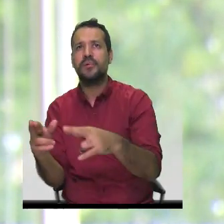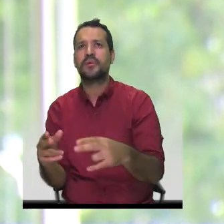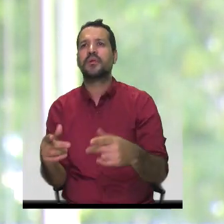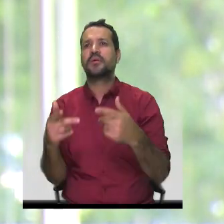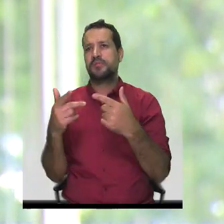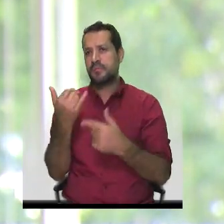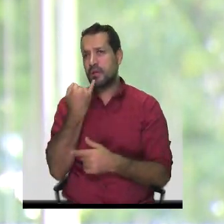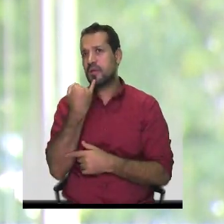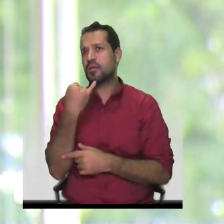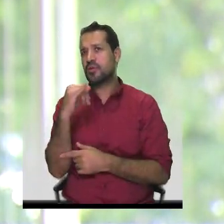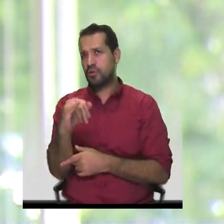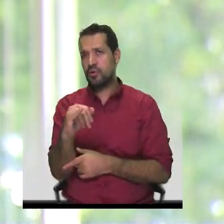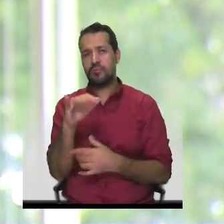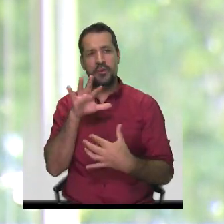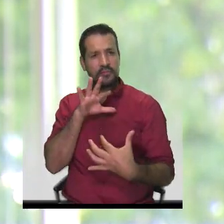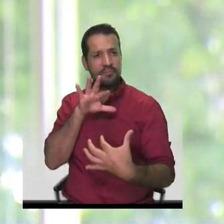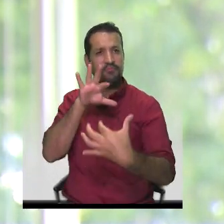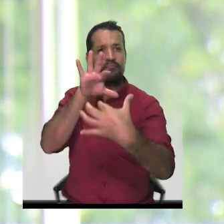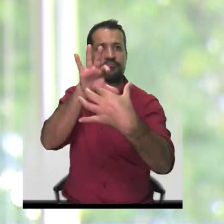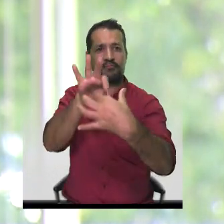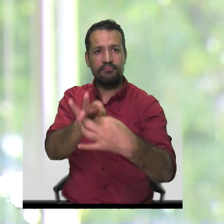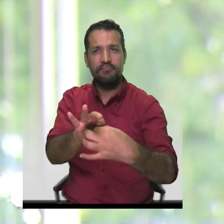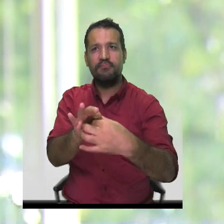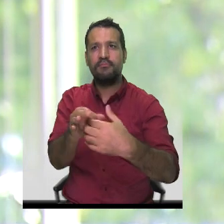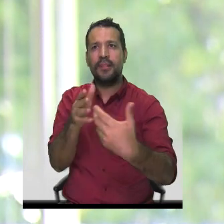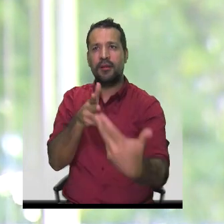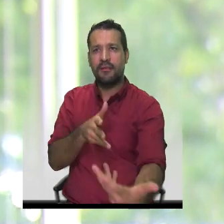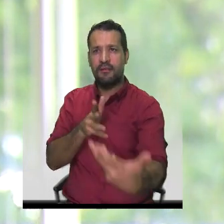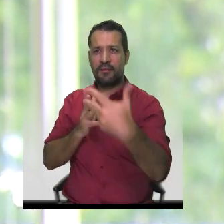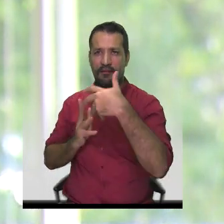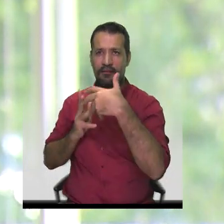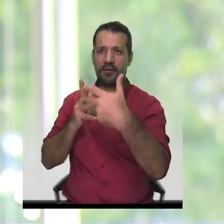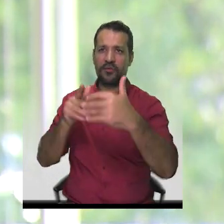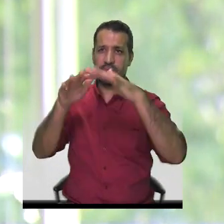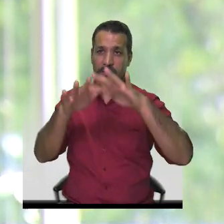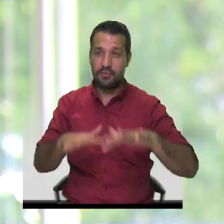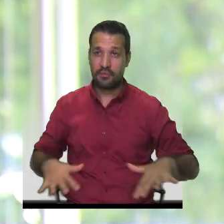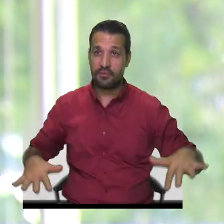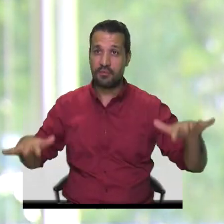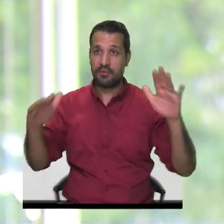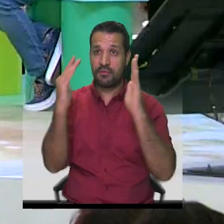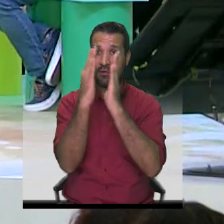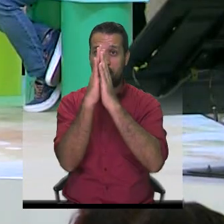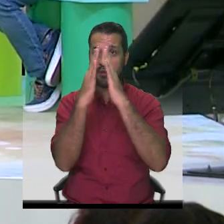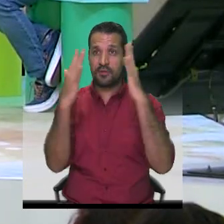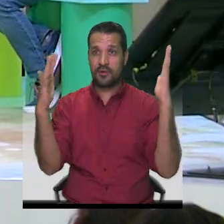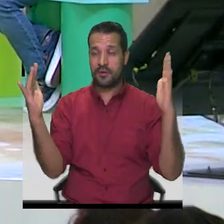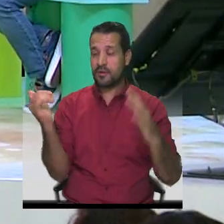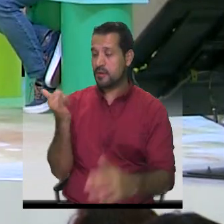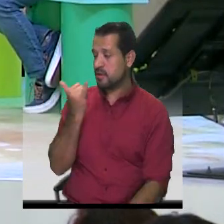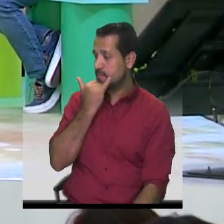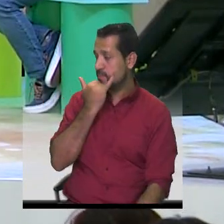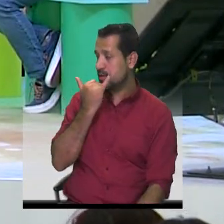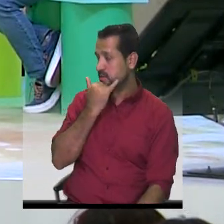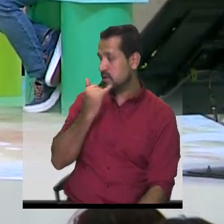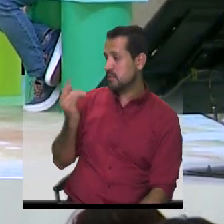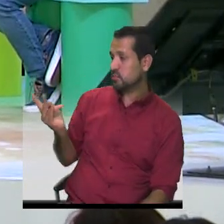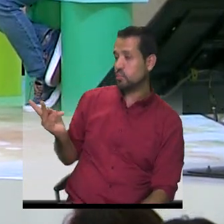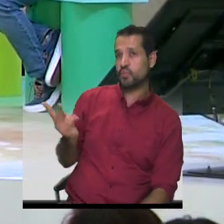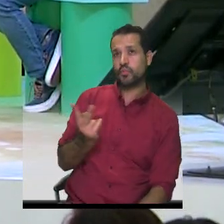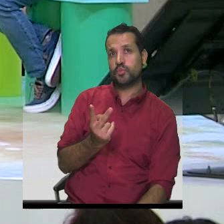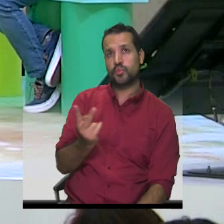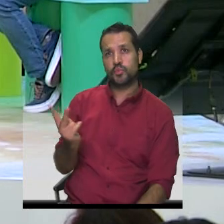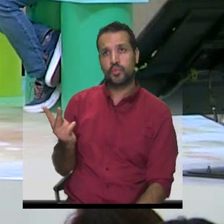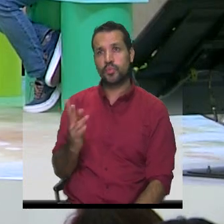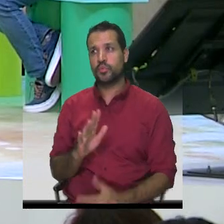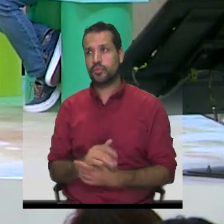conectados con su entorno. ¿Qué pasa, Sebas y Mate, si quieres también sumar, con